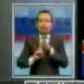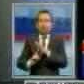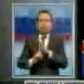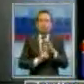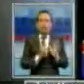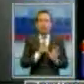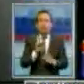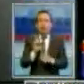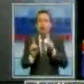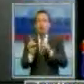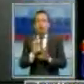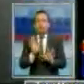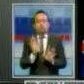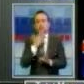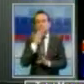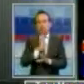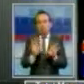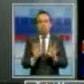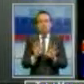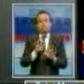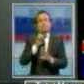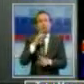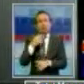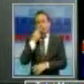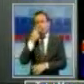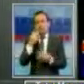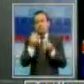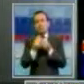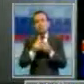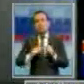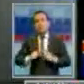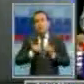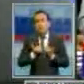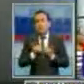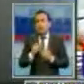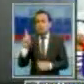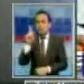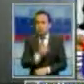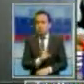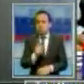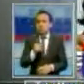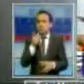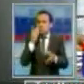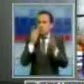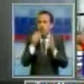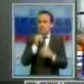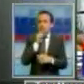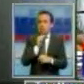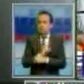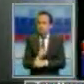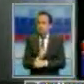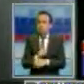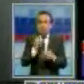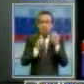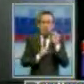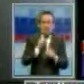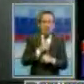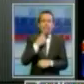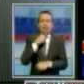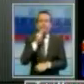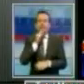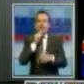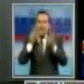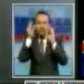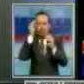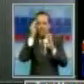nombre lo voy a quemar, así que para qué. Pero solamente he visto mucha gente joven que veo que tiene rapidez política y que la política se